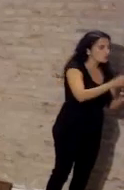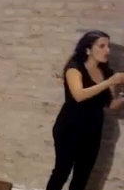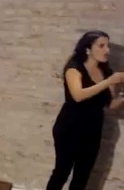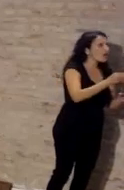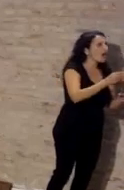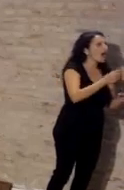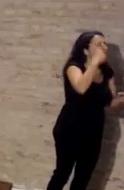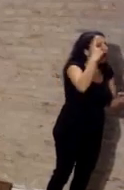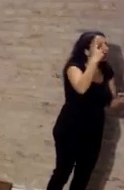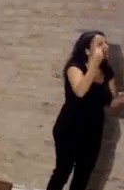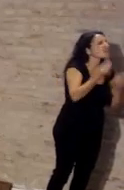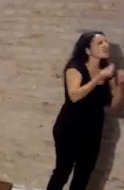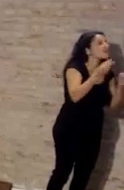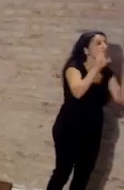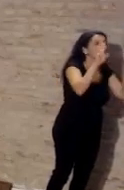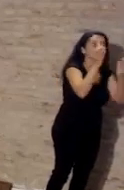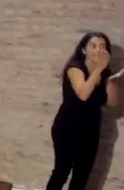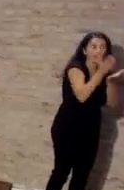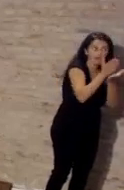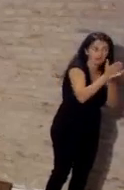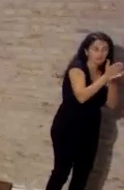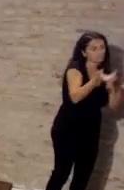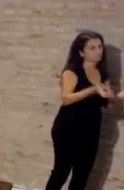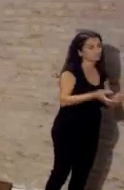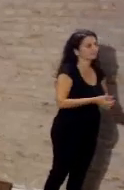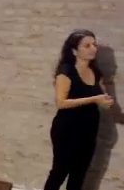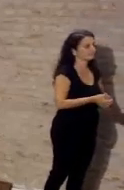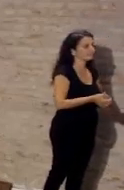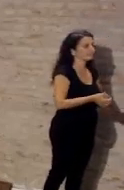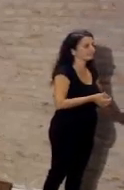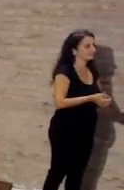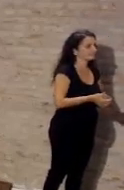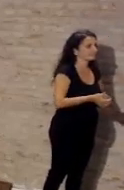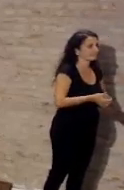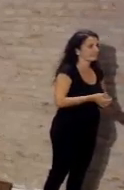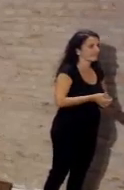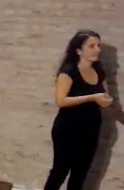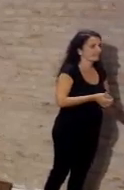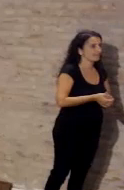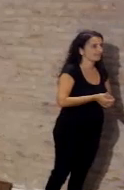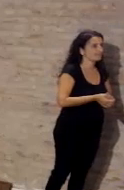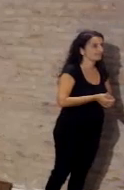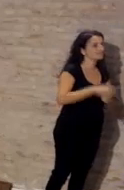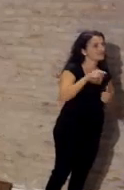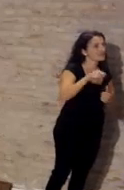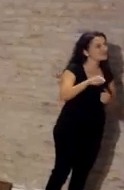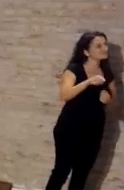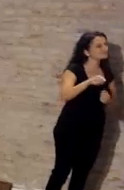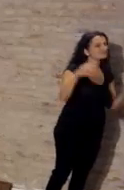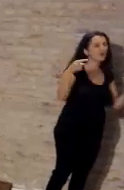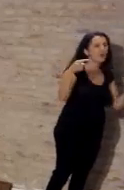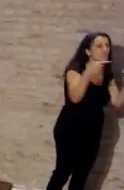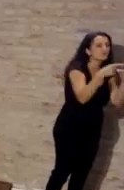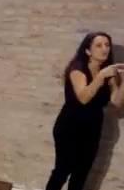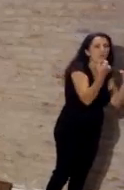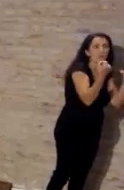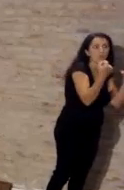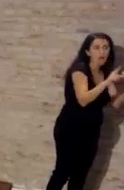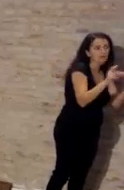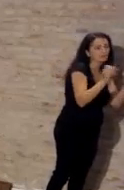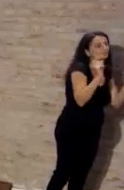derechos que se o sea se refiere sobre todo a las